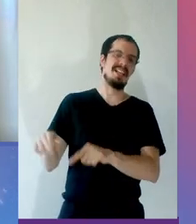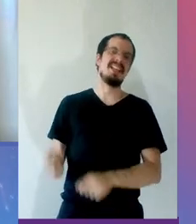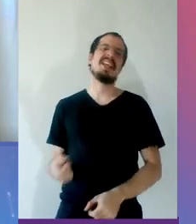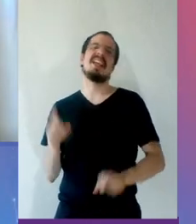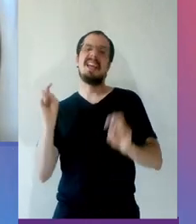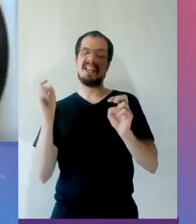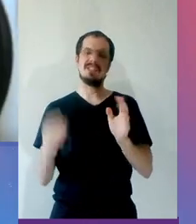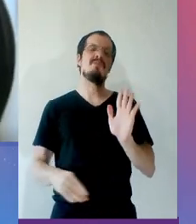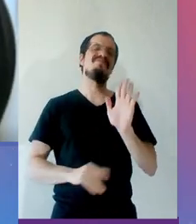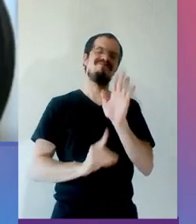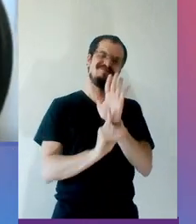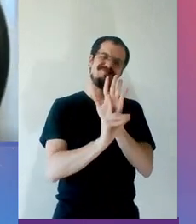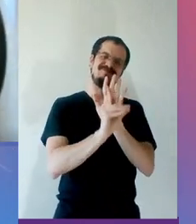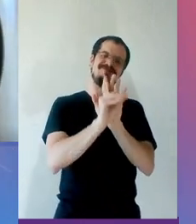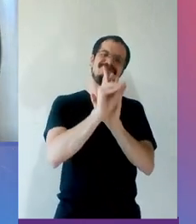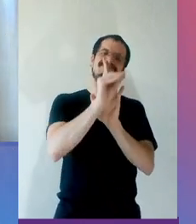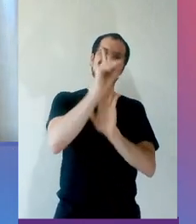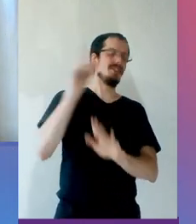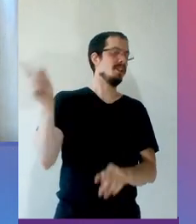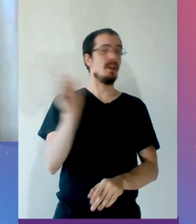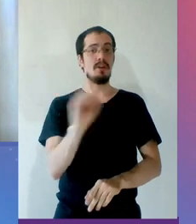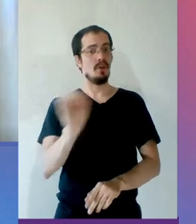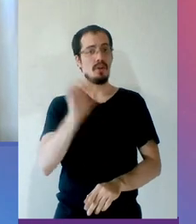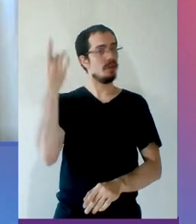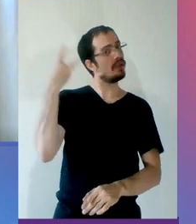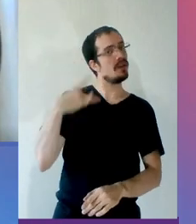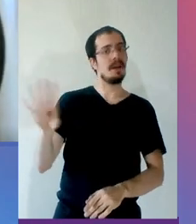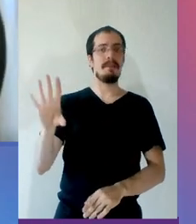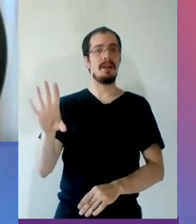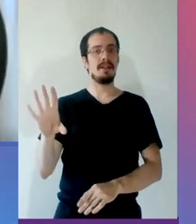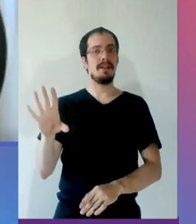es un proceso que no tiene solamente un elemento